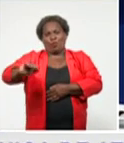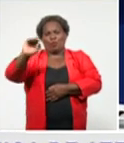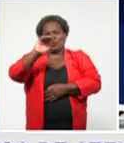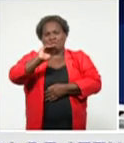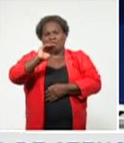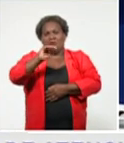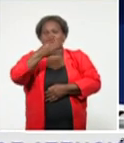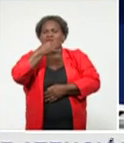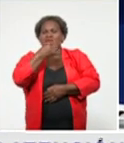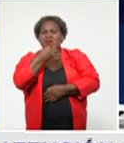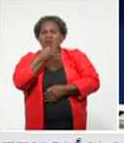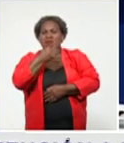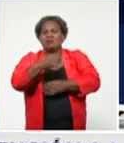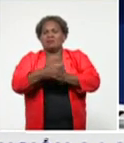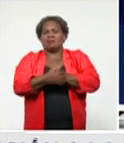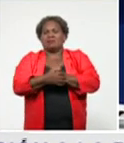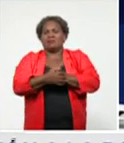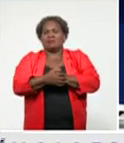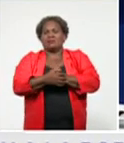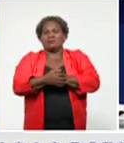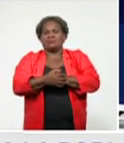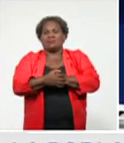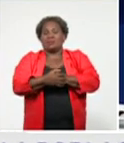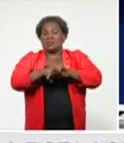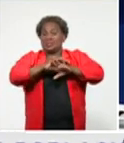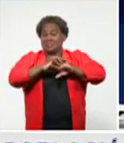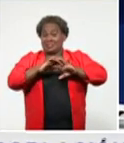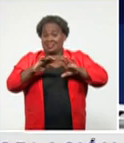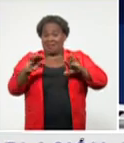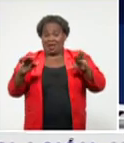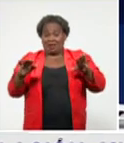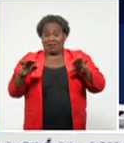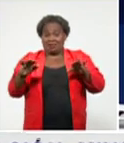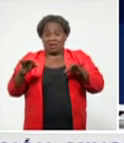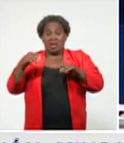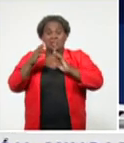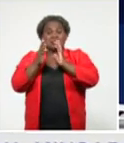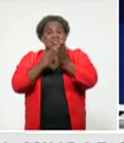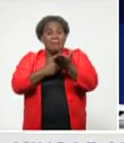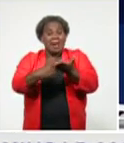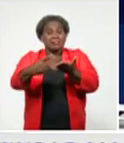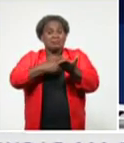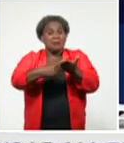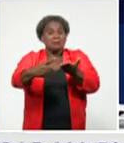edad. Sin embargo, después que ya se llevaban varias semanas